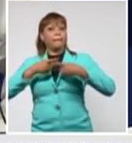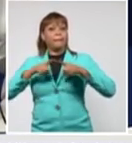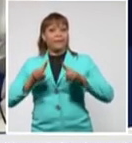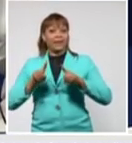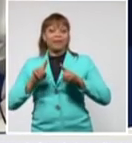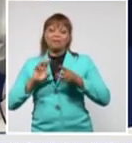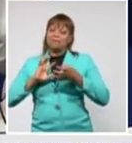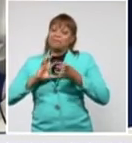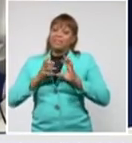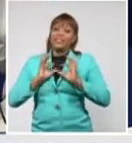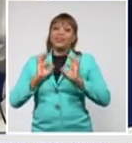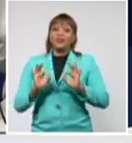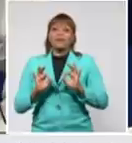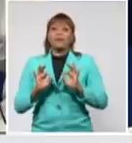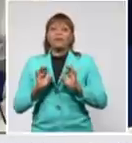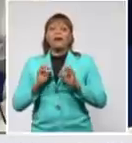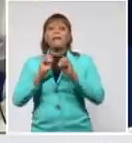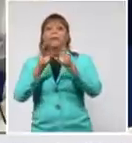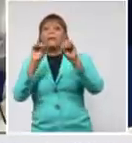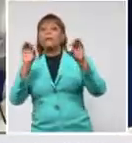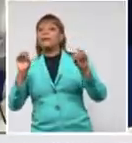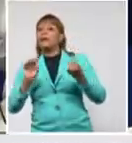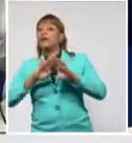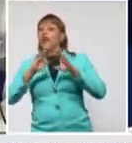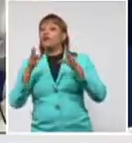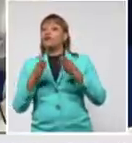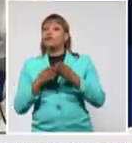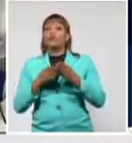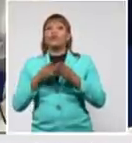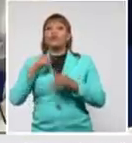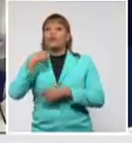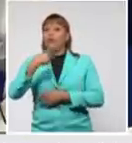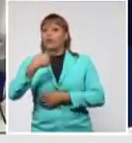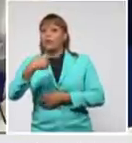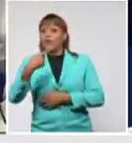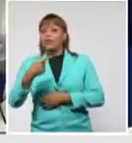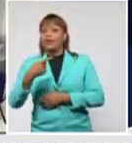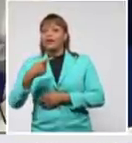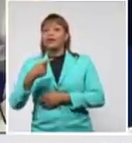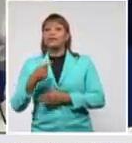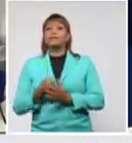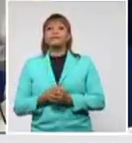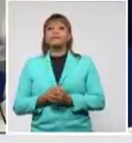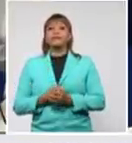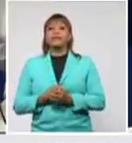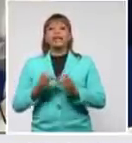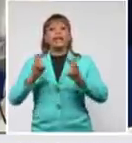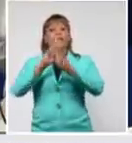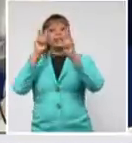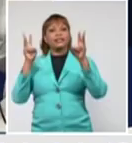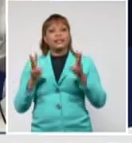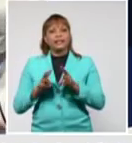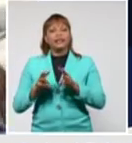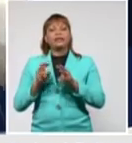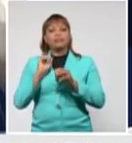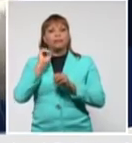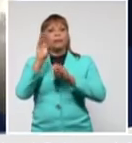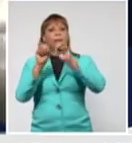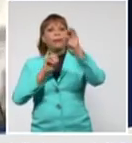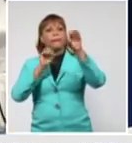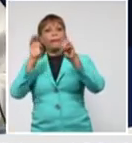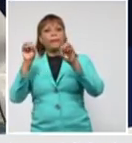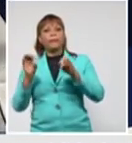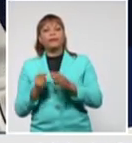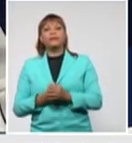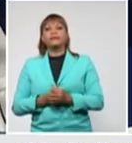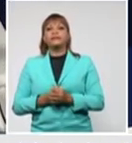formas se va a publicar todos los días el parte en los sitios web, en las cuentas